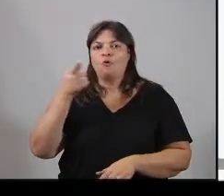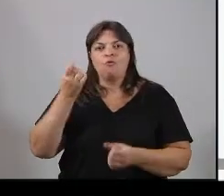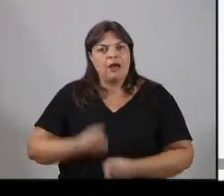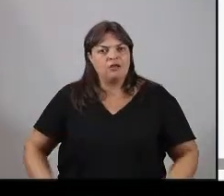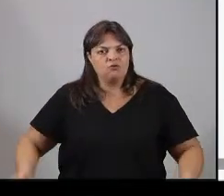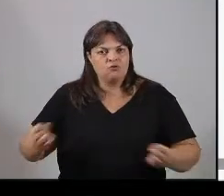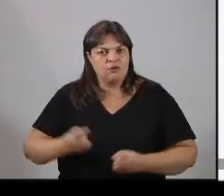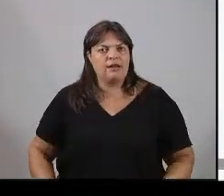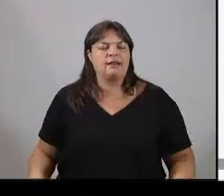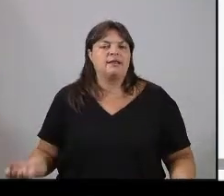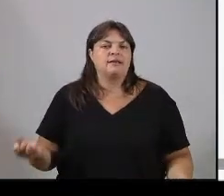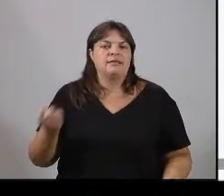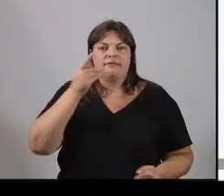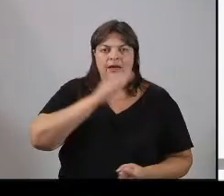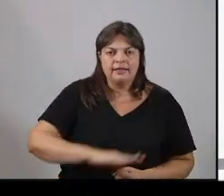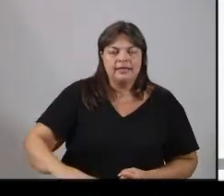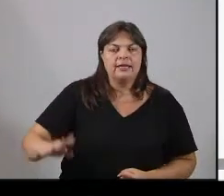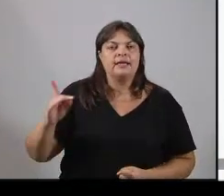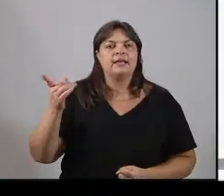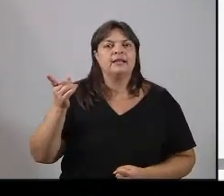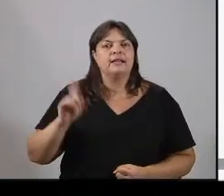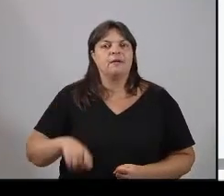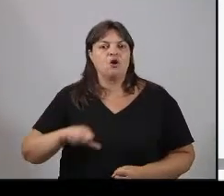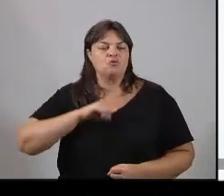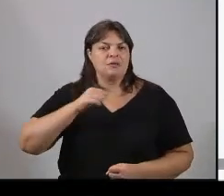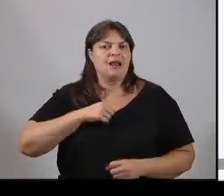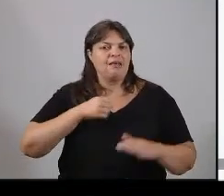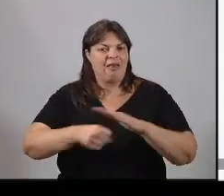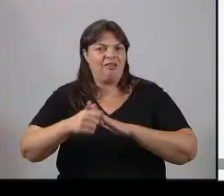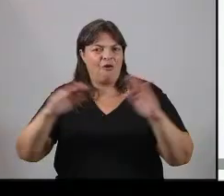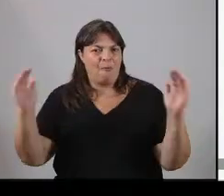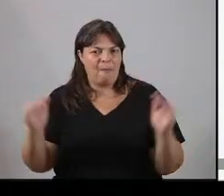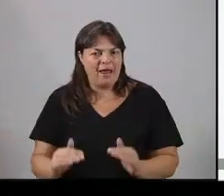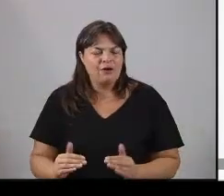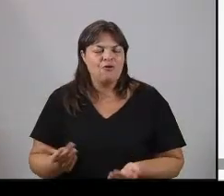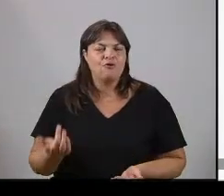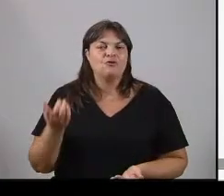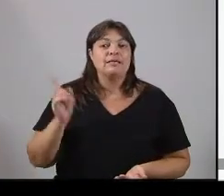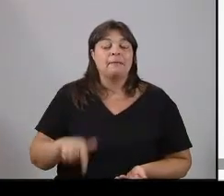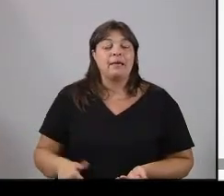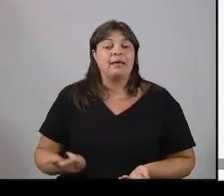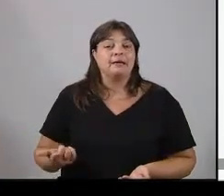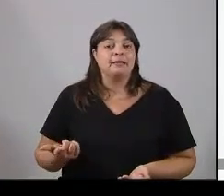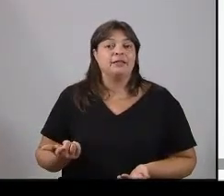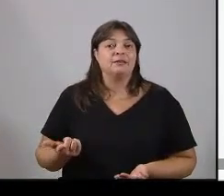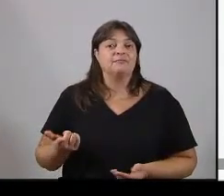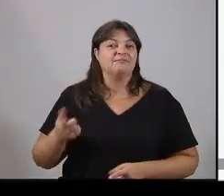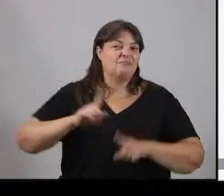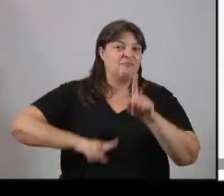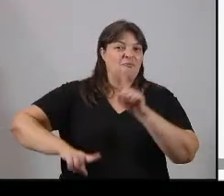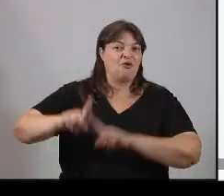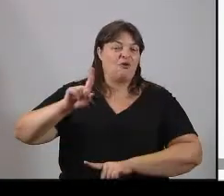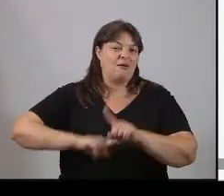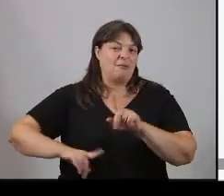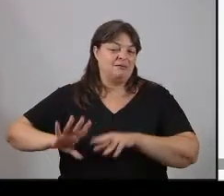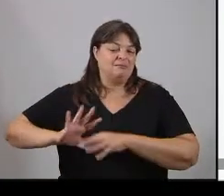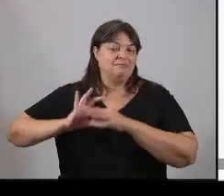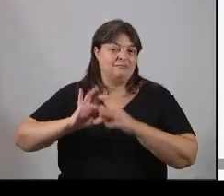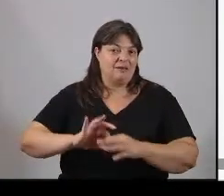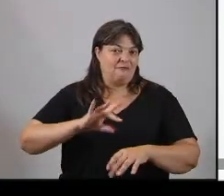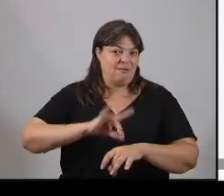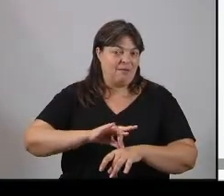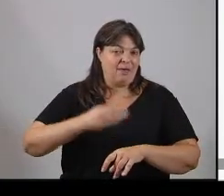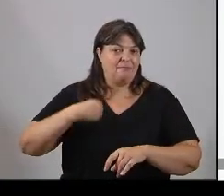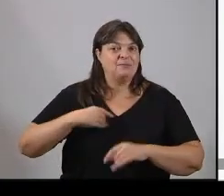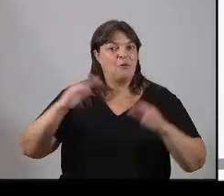aguda infantil, para reducir las hospitalizaciones y para evitar todo tipo de complicaciones asociadas a esta